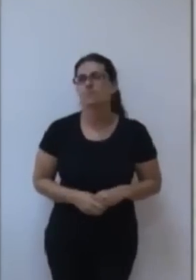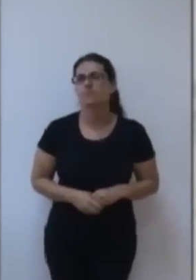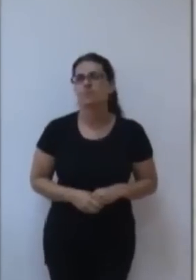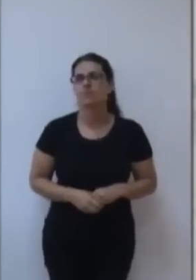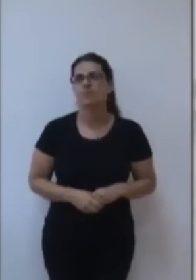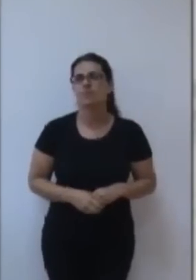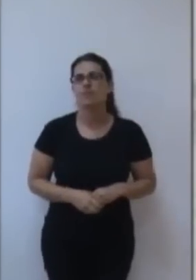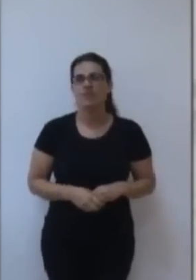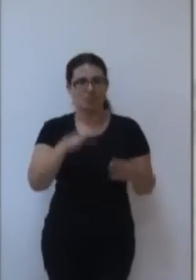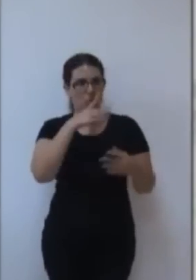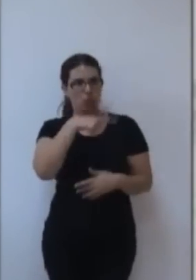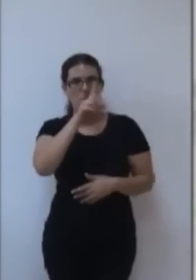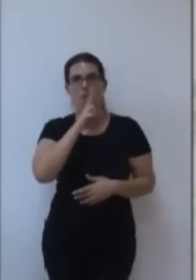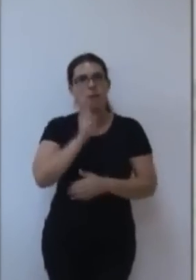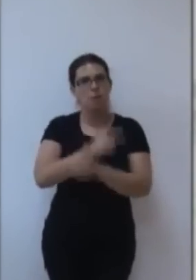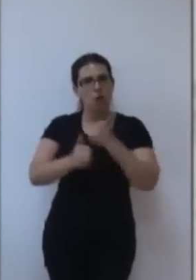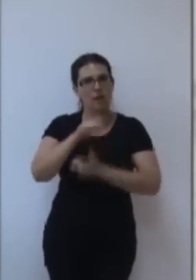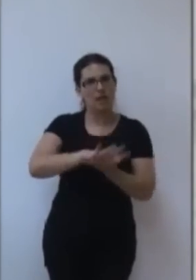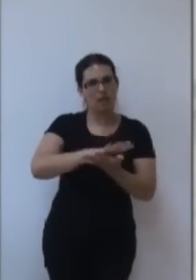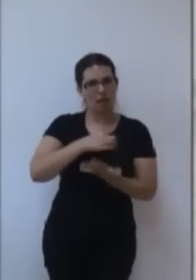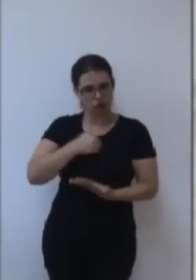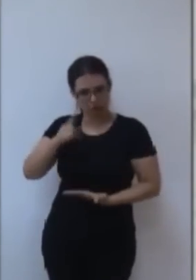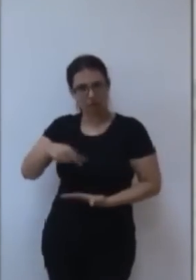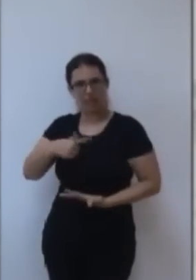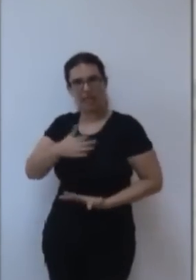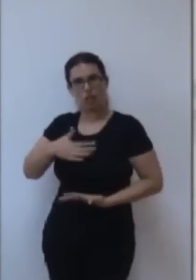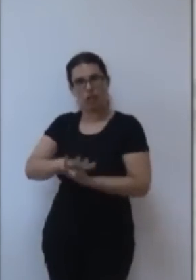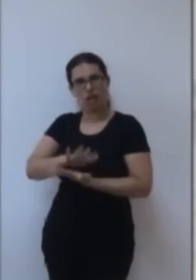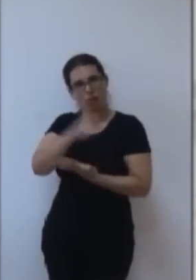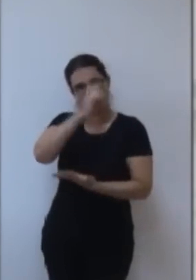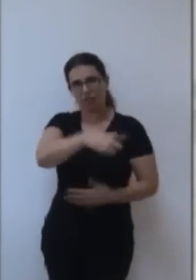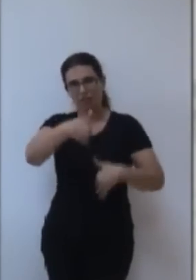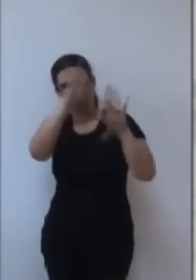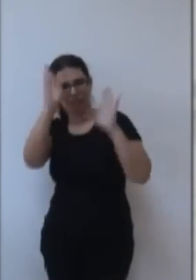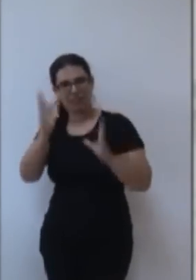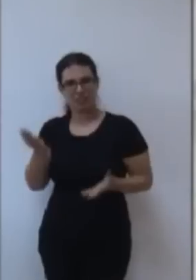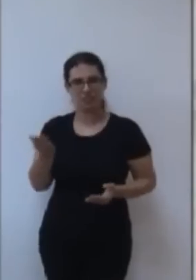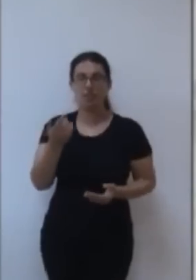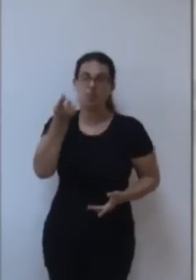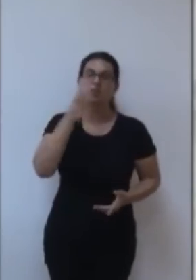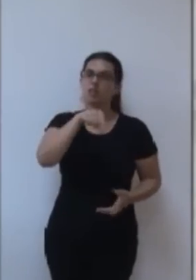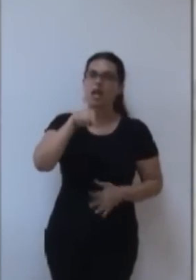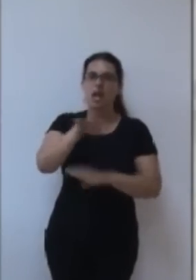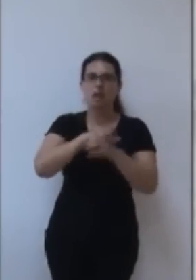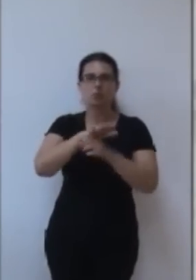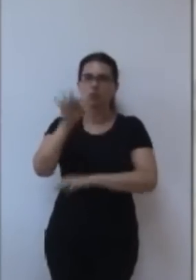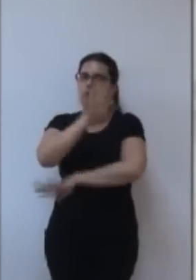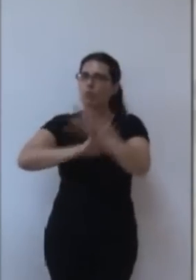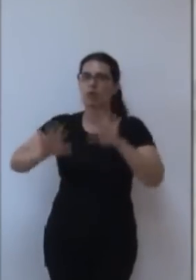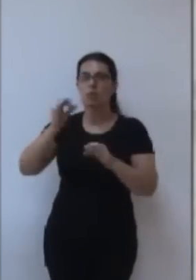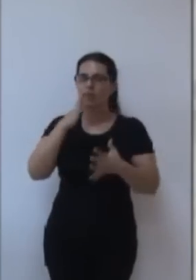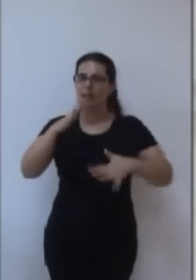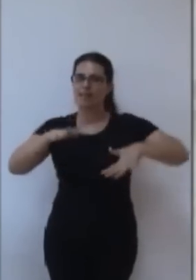Déjame tranquila. Sí, es cierto, ¿no? Pero es un ámbito complejo, ¿no? Donde ahí tiene que haber un equilibrio también, ¿no?